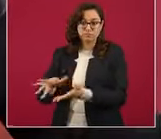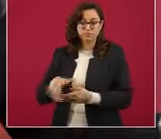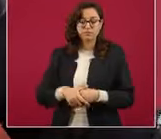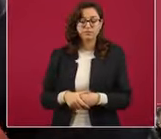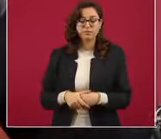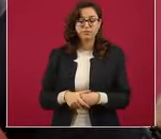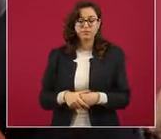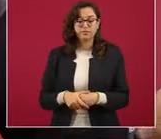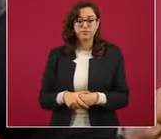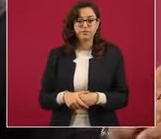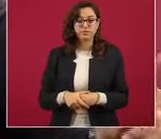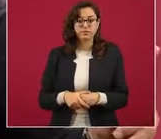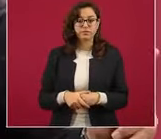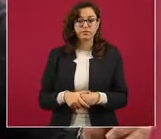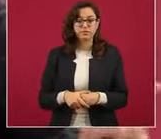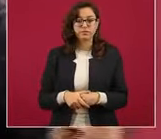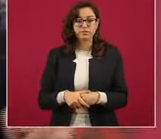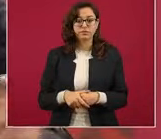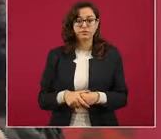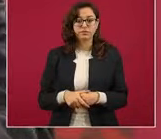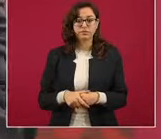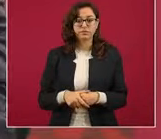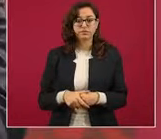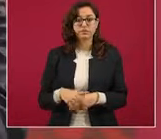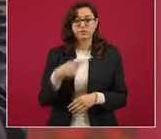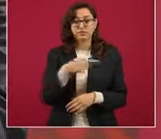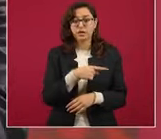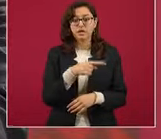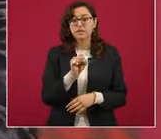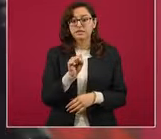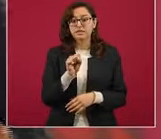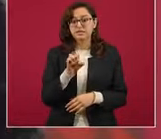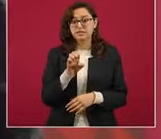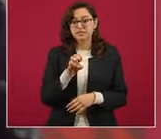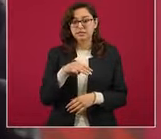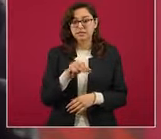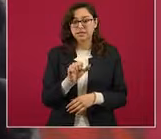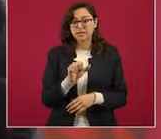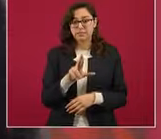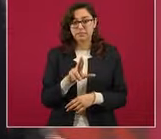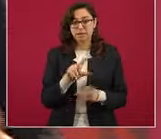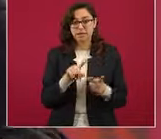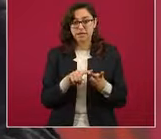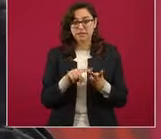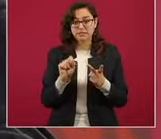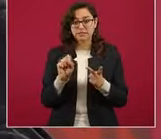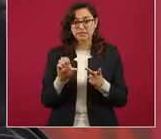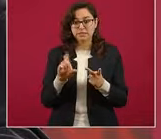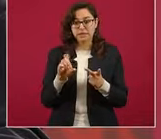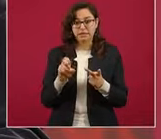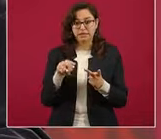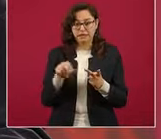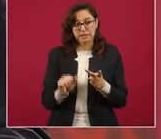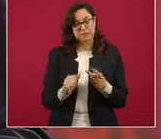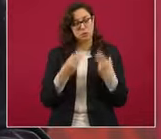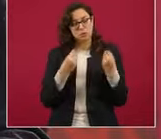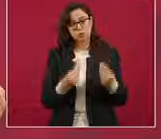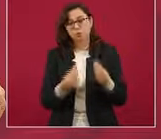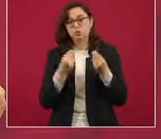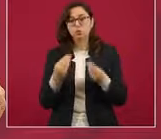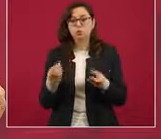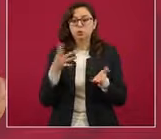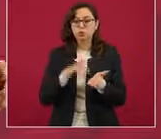Con el apoyo de la Secretaría de Marina, de la Secretaría de Defensa,